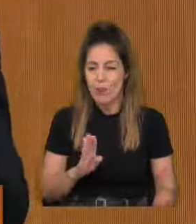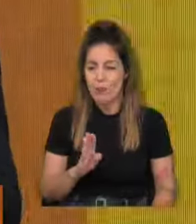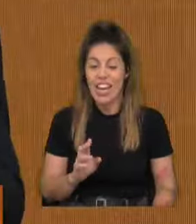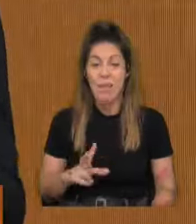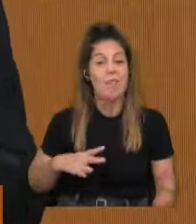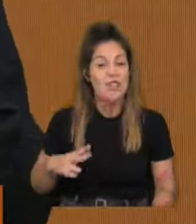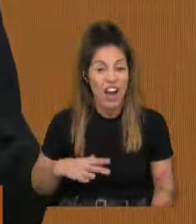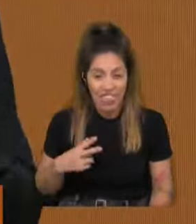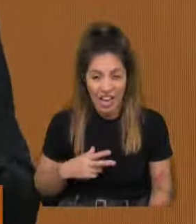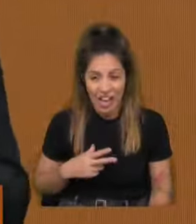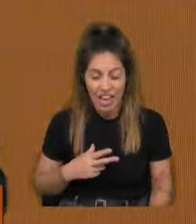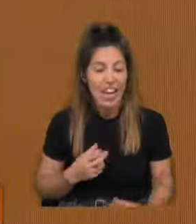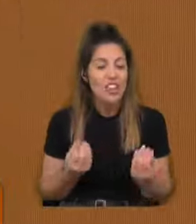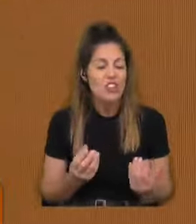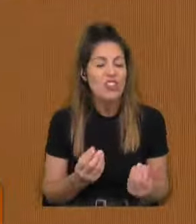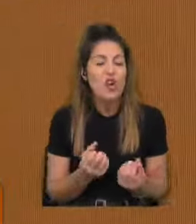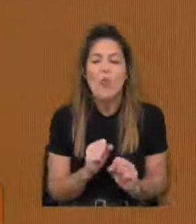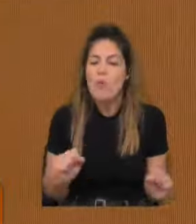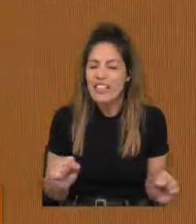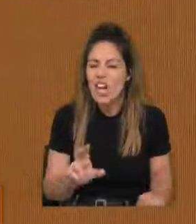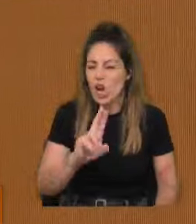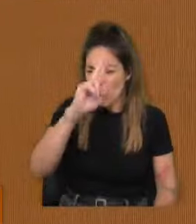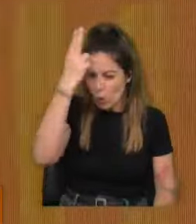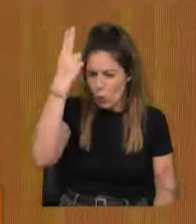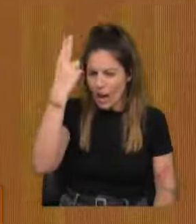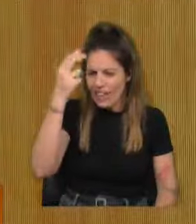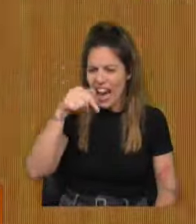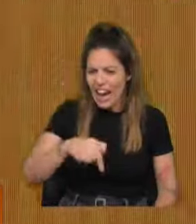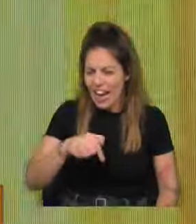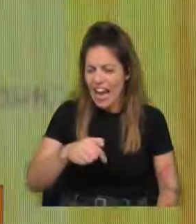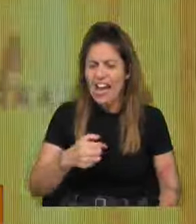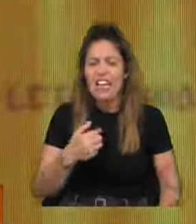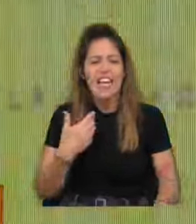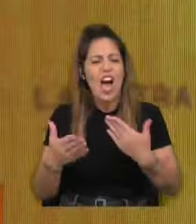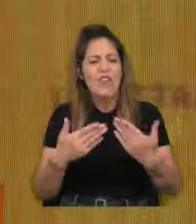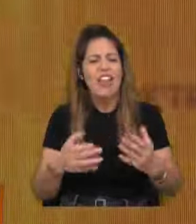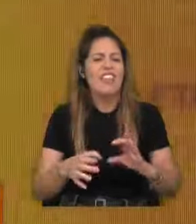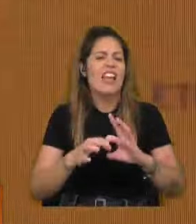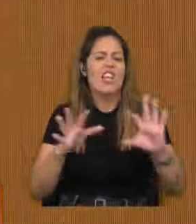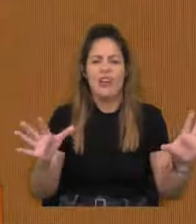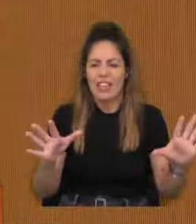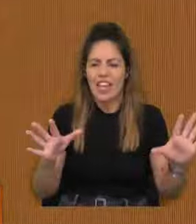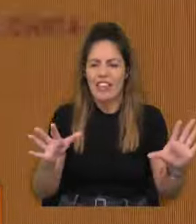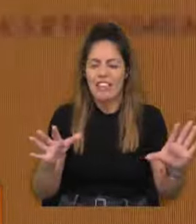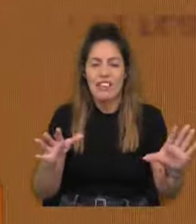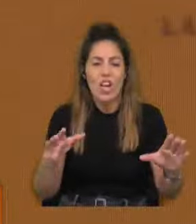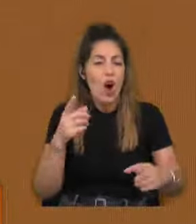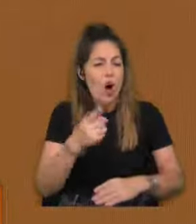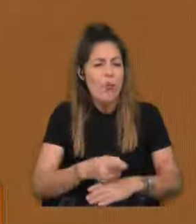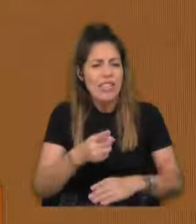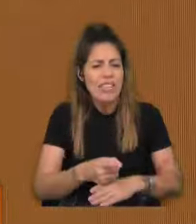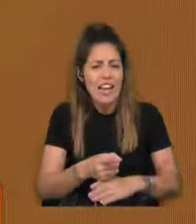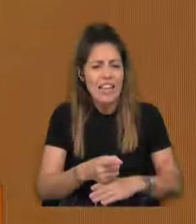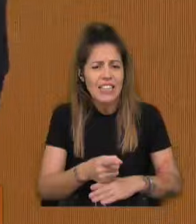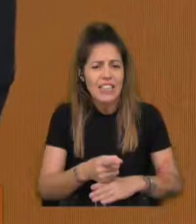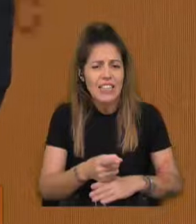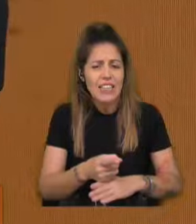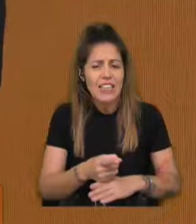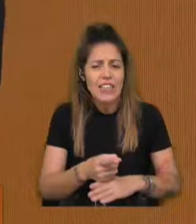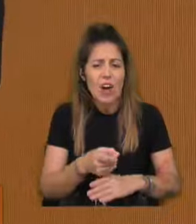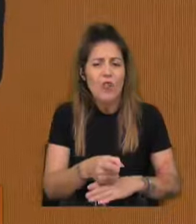se jacta de hablar de las libertades obliguen a los individuos a perder la libertad de elegir si quieren estar en la fb o no y por qué esto es